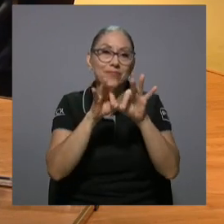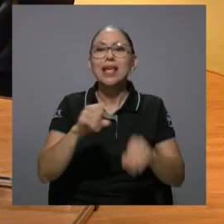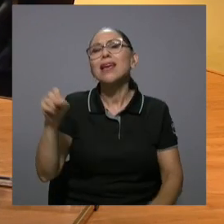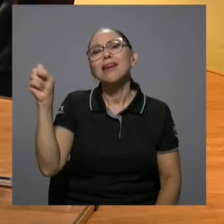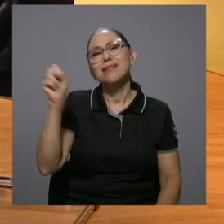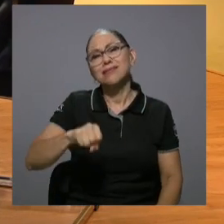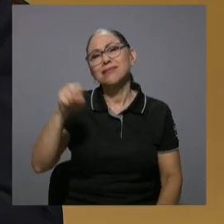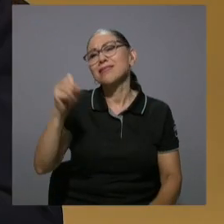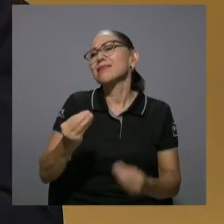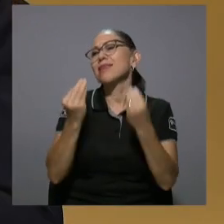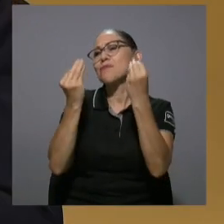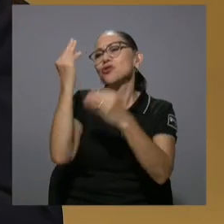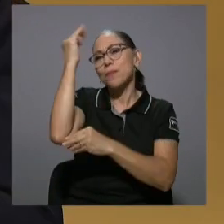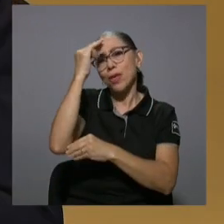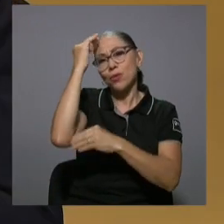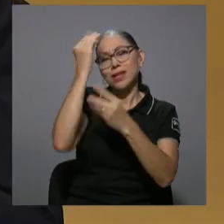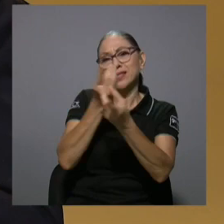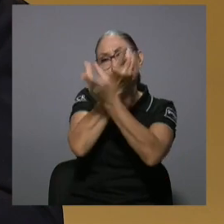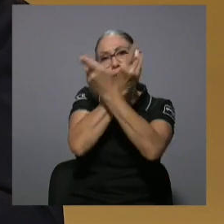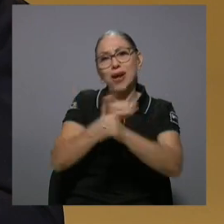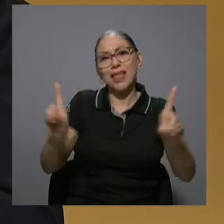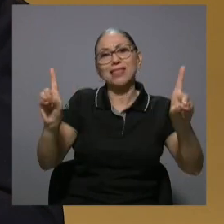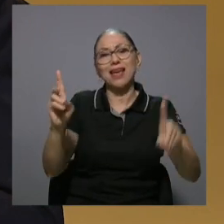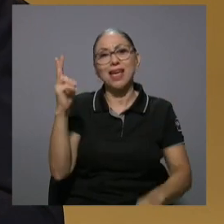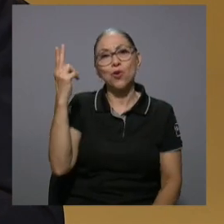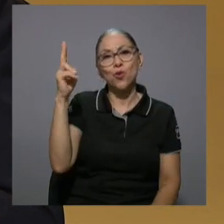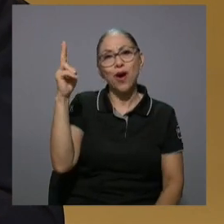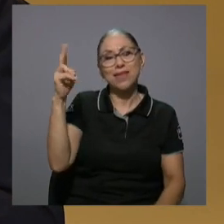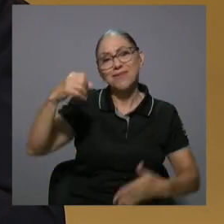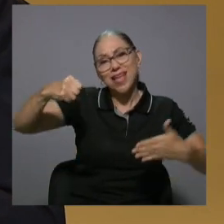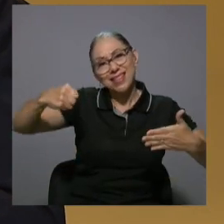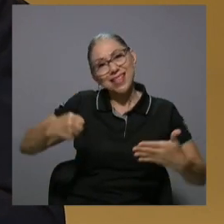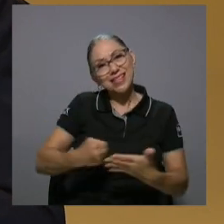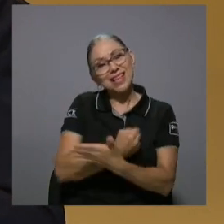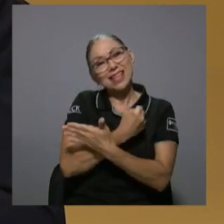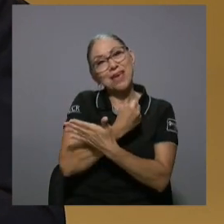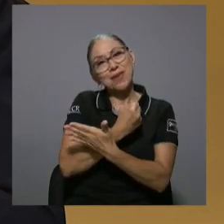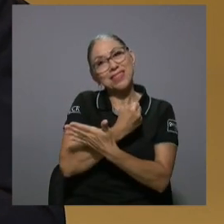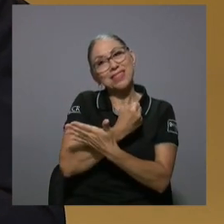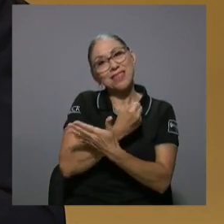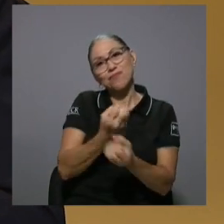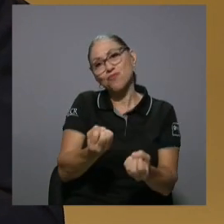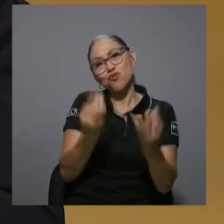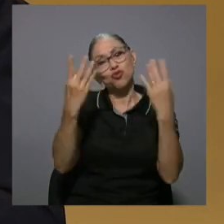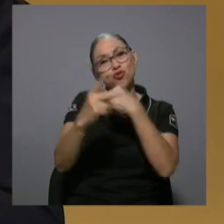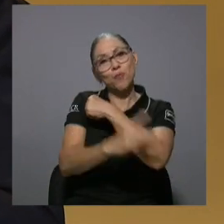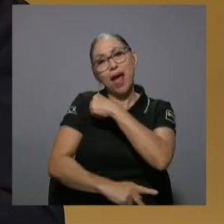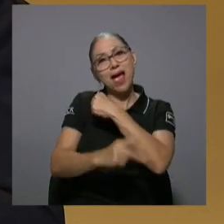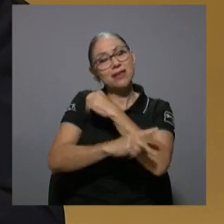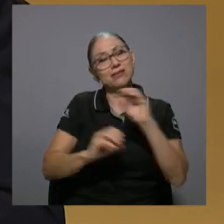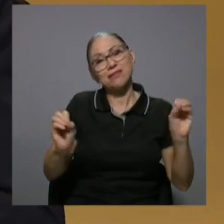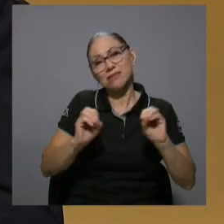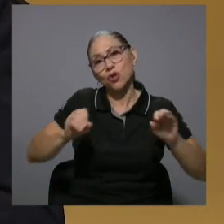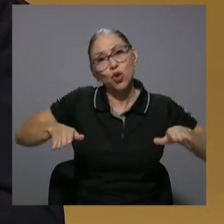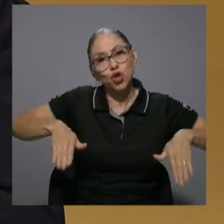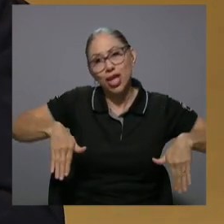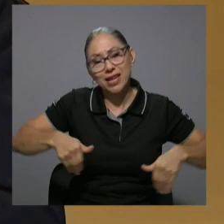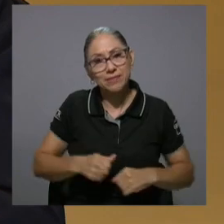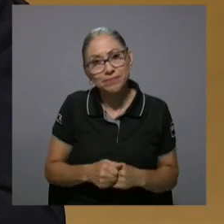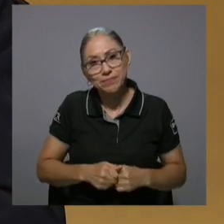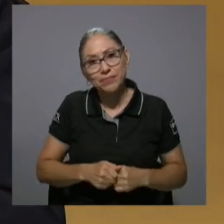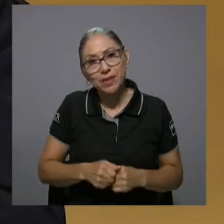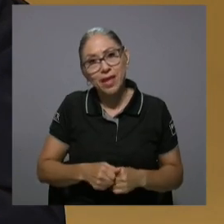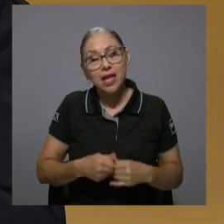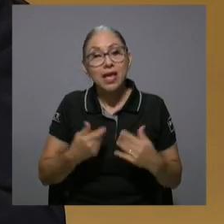madurez democrática en Uruguay, que desgraciadamente es algo que una gran cantidad de países no tienen. Y